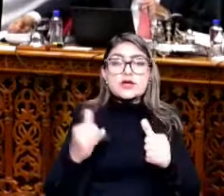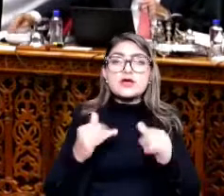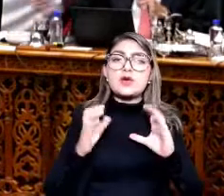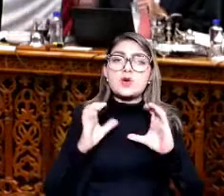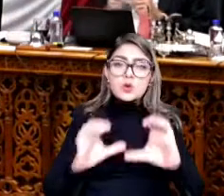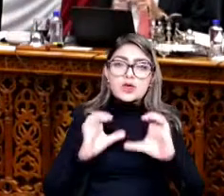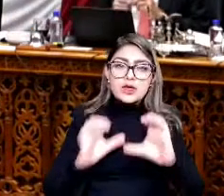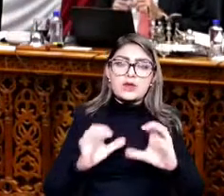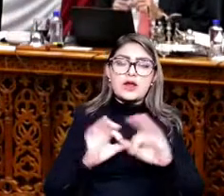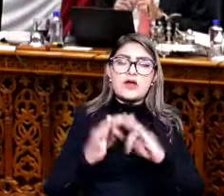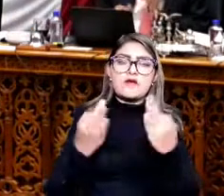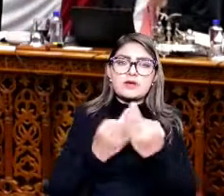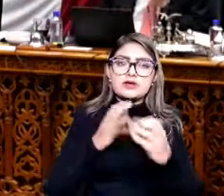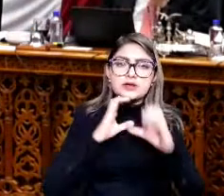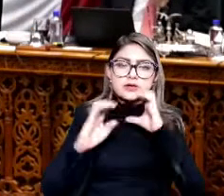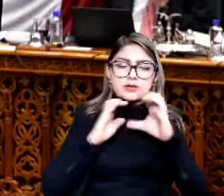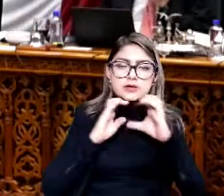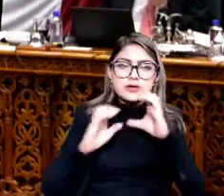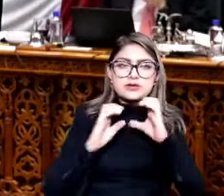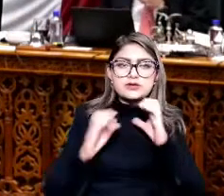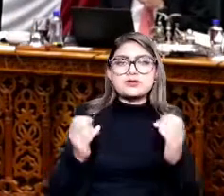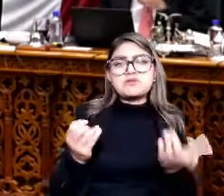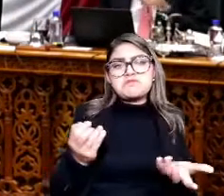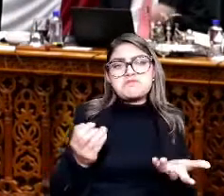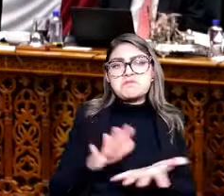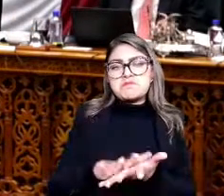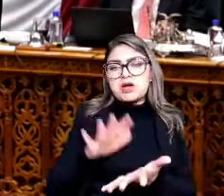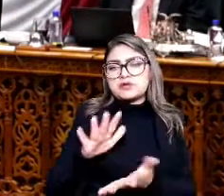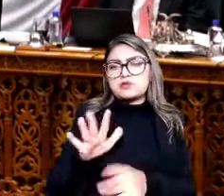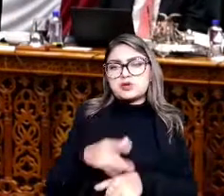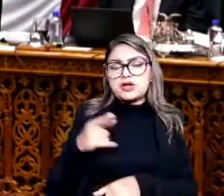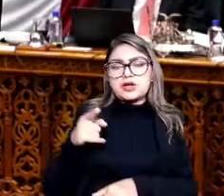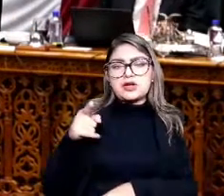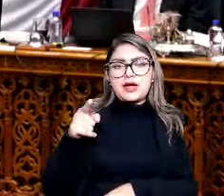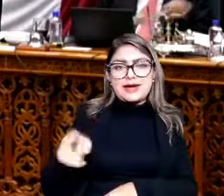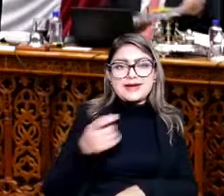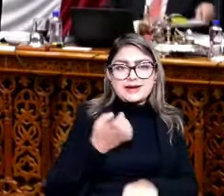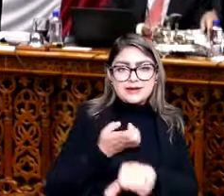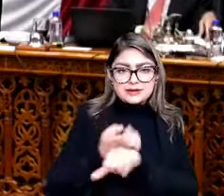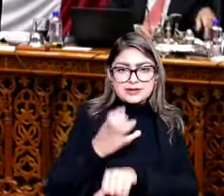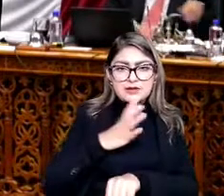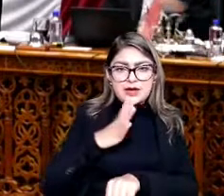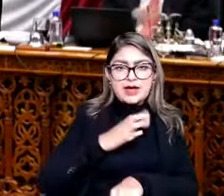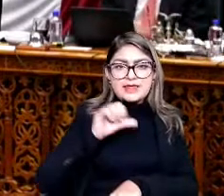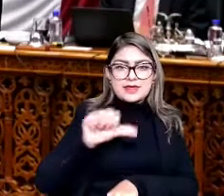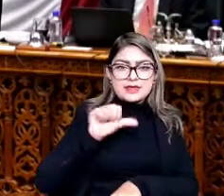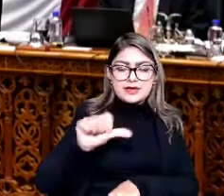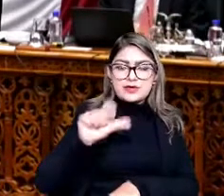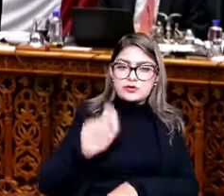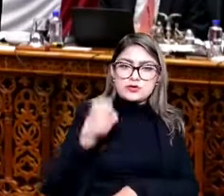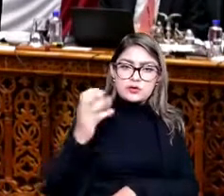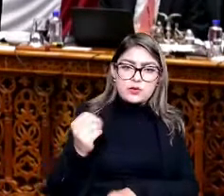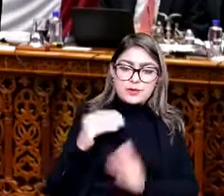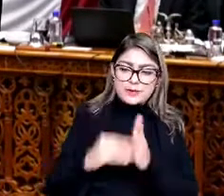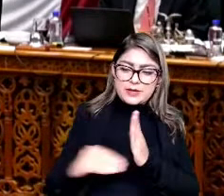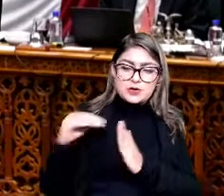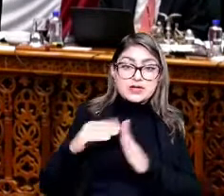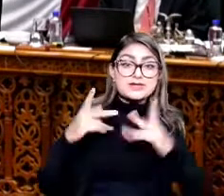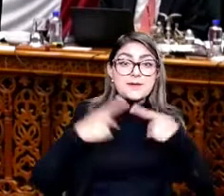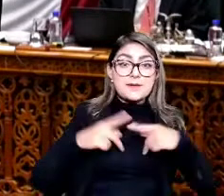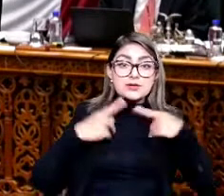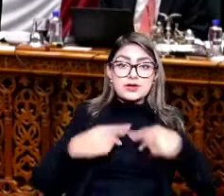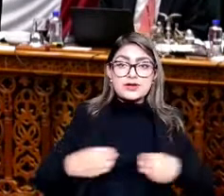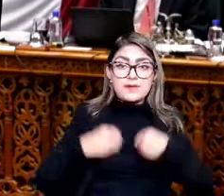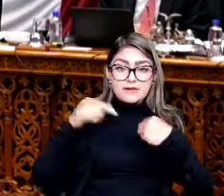comunicación, sobre todo en un estado que cuenta con 16.9 millones de habitantes y que es la